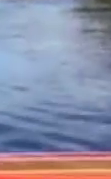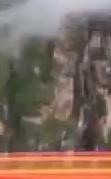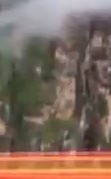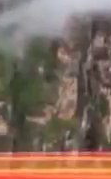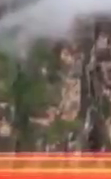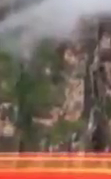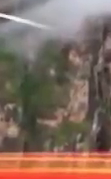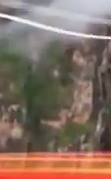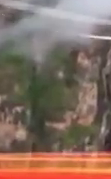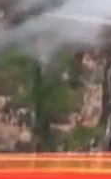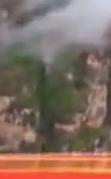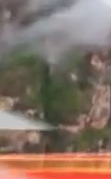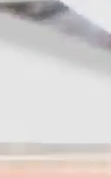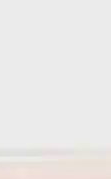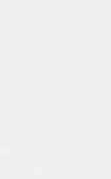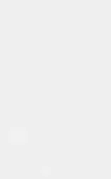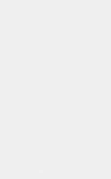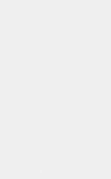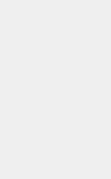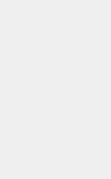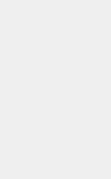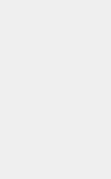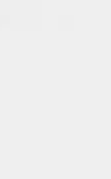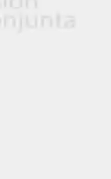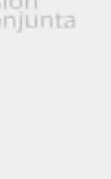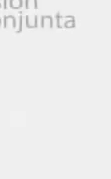sigamos haciendo patria